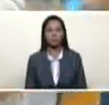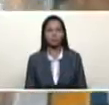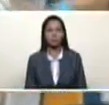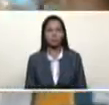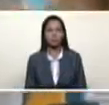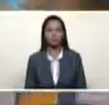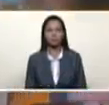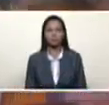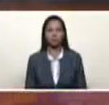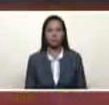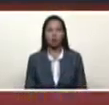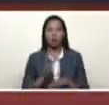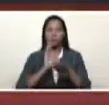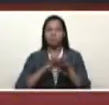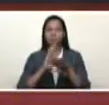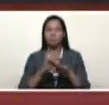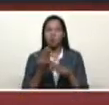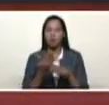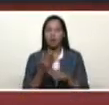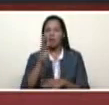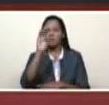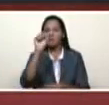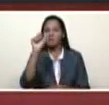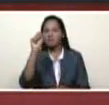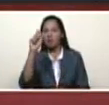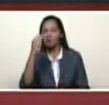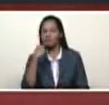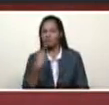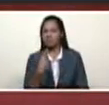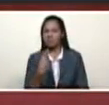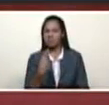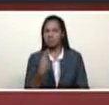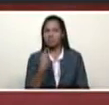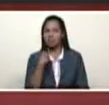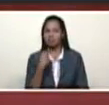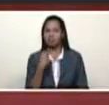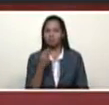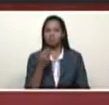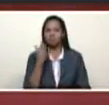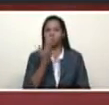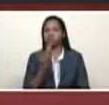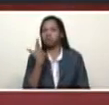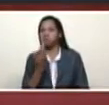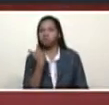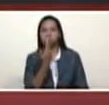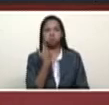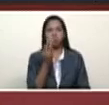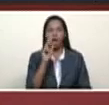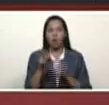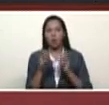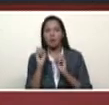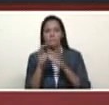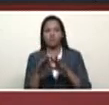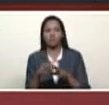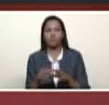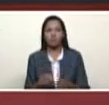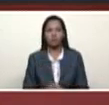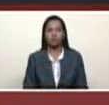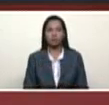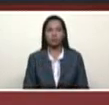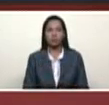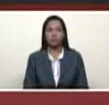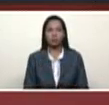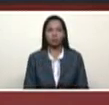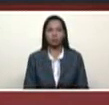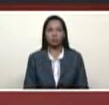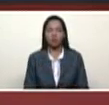Porque la teoría del Fast News es lanza estiércol, que algo le pega. Que algo le pega en el